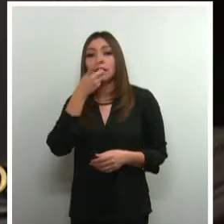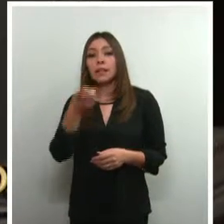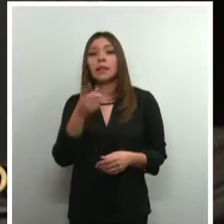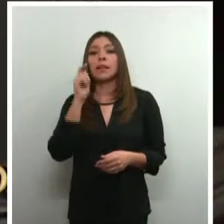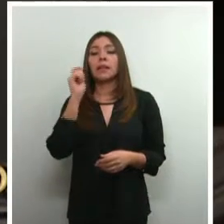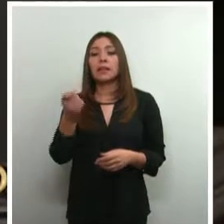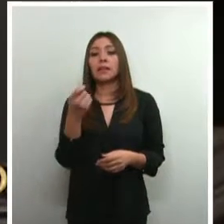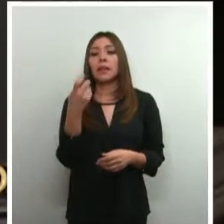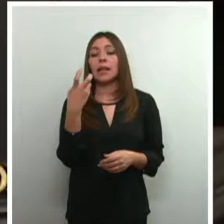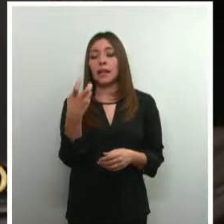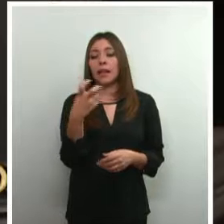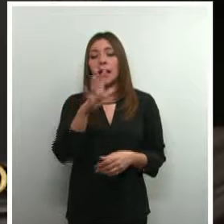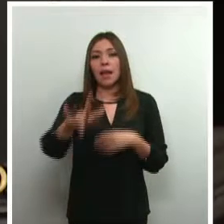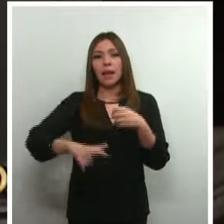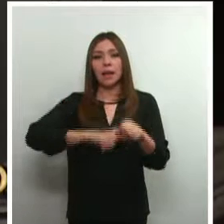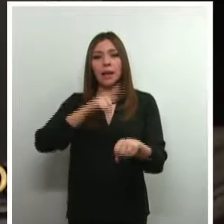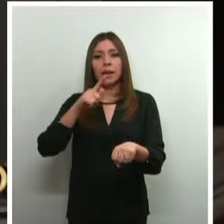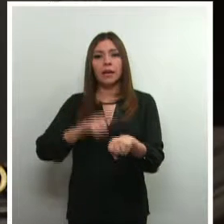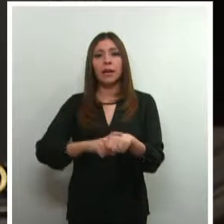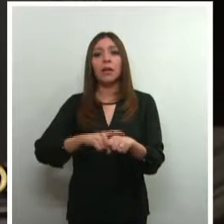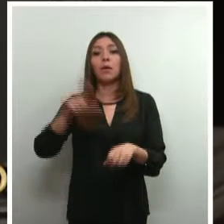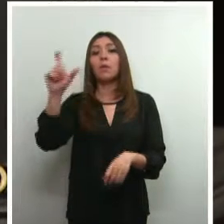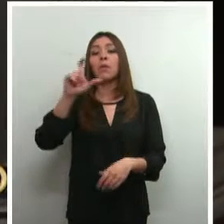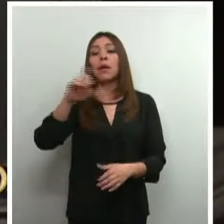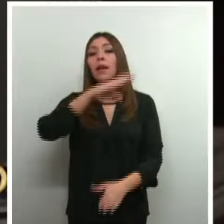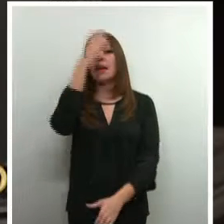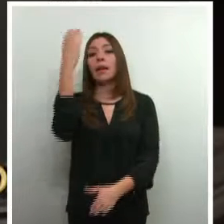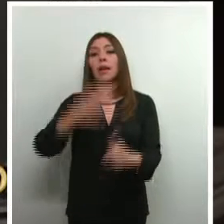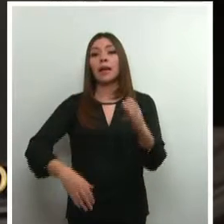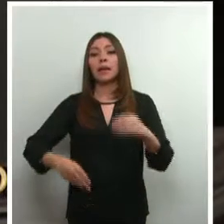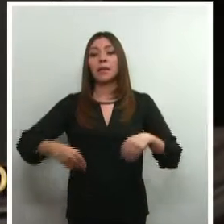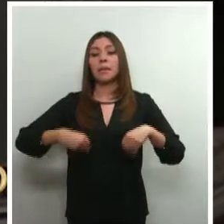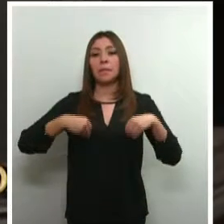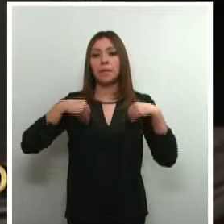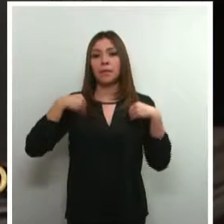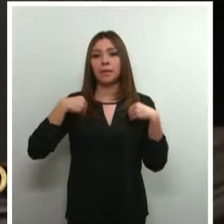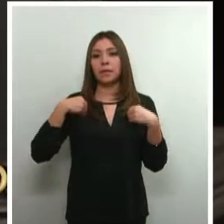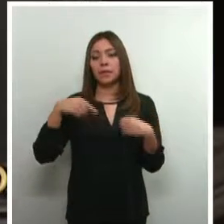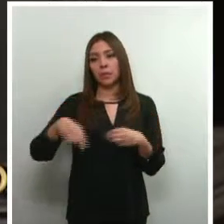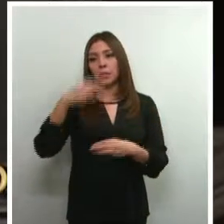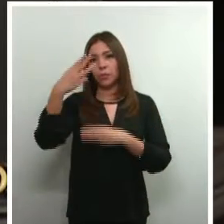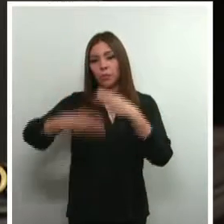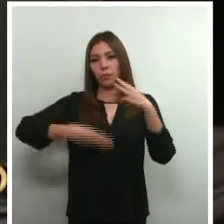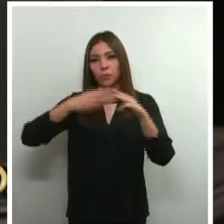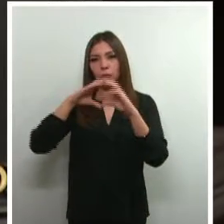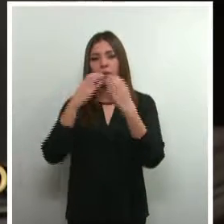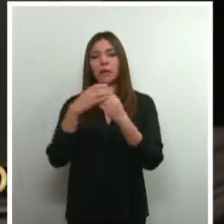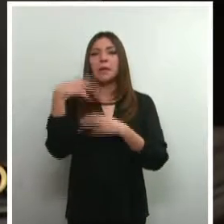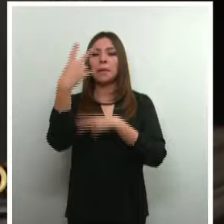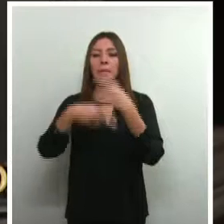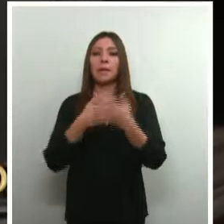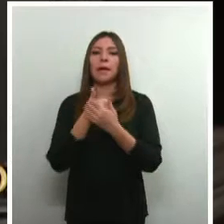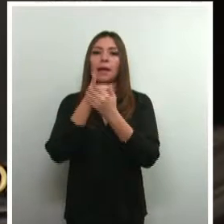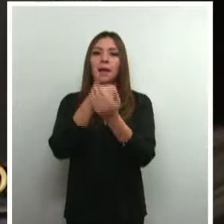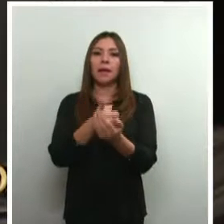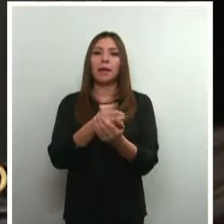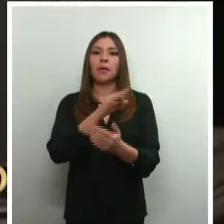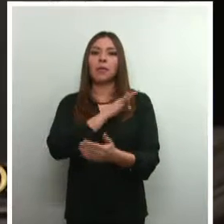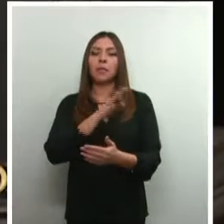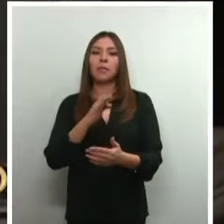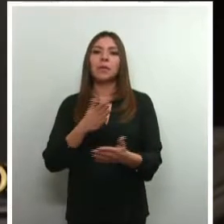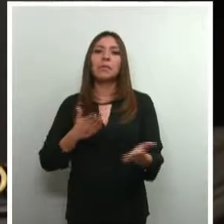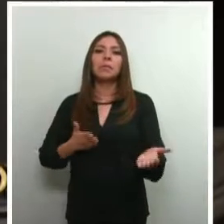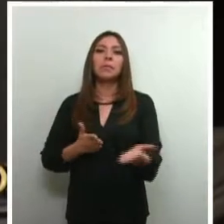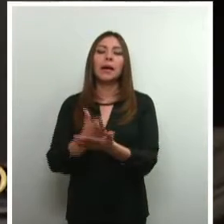un animal quien al término de nuestra vida en este mundo nos ayudará a cruzar el